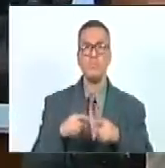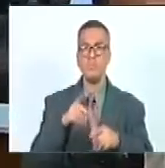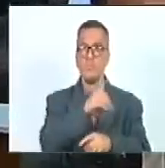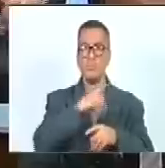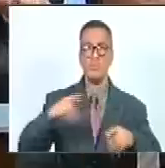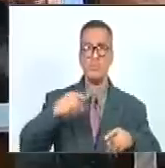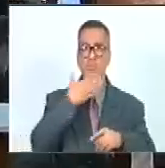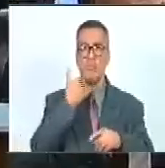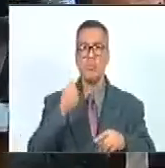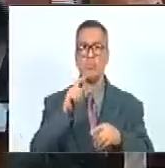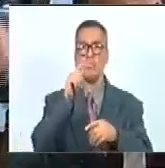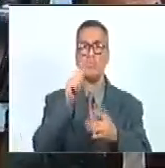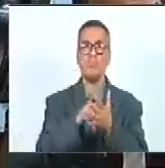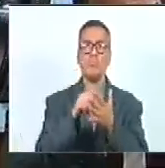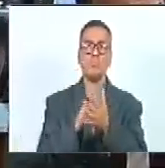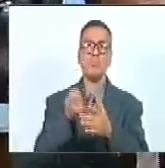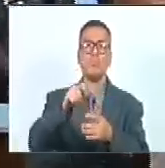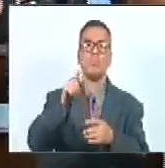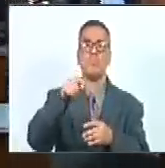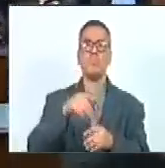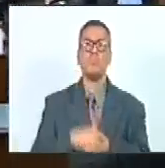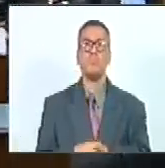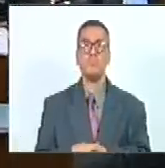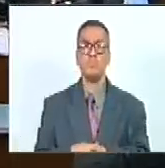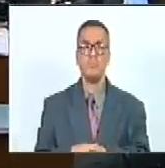desearle mucho más con nosotros.